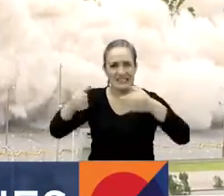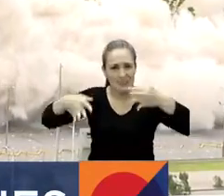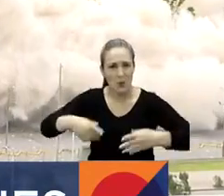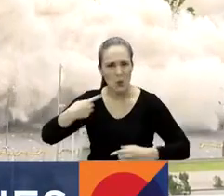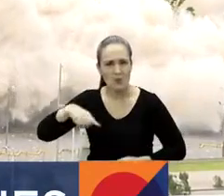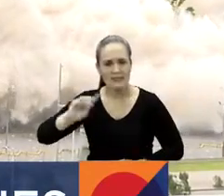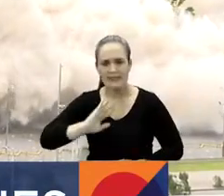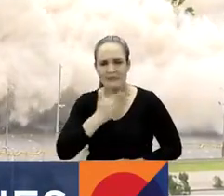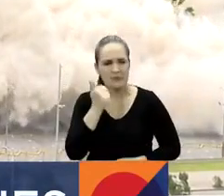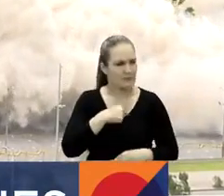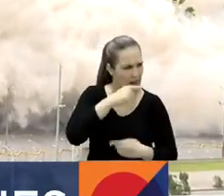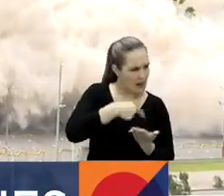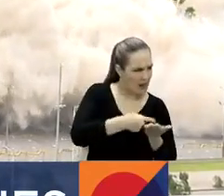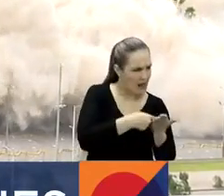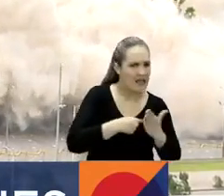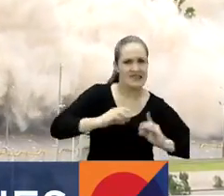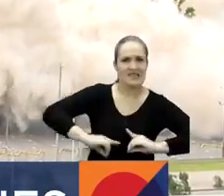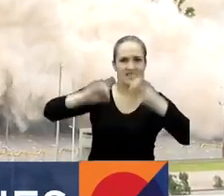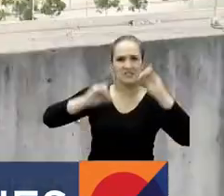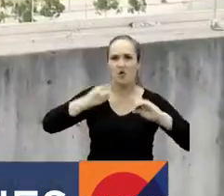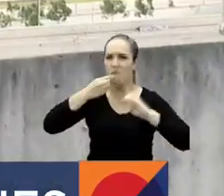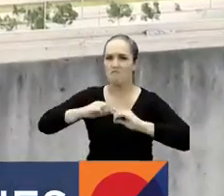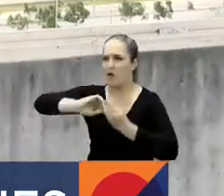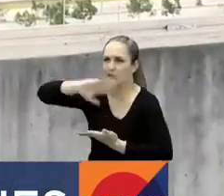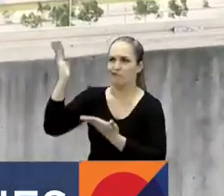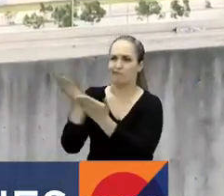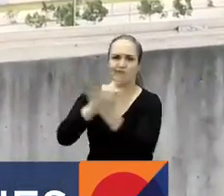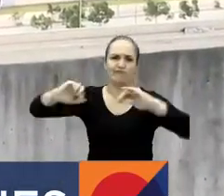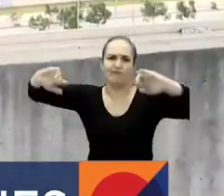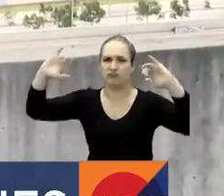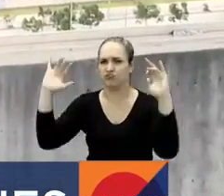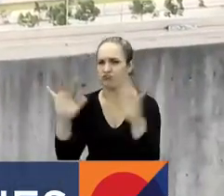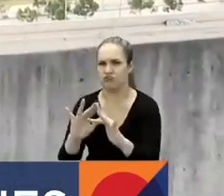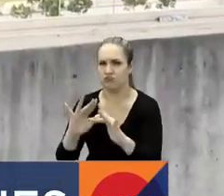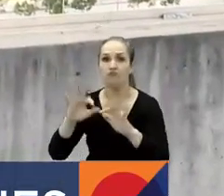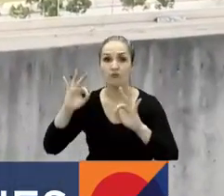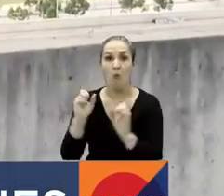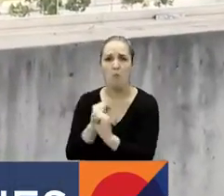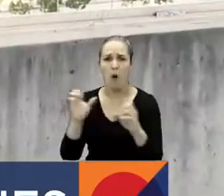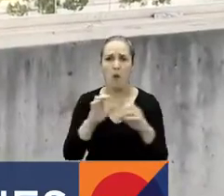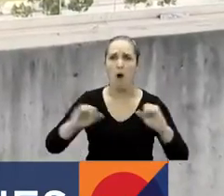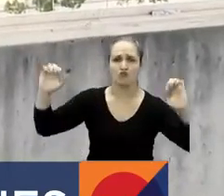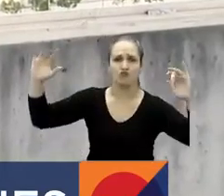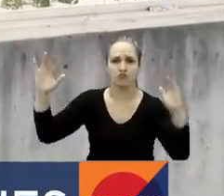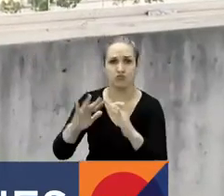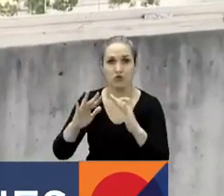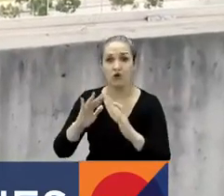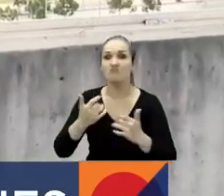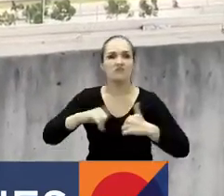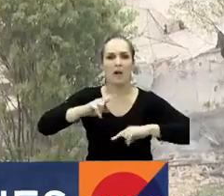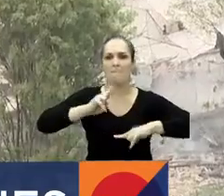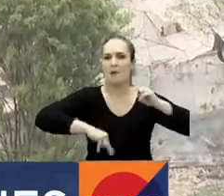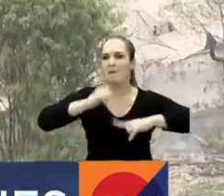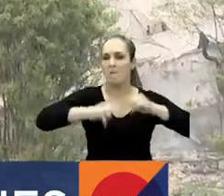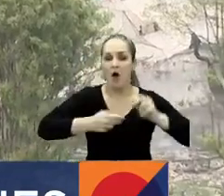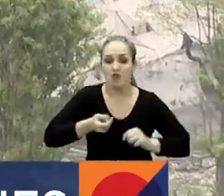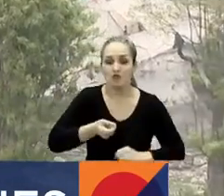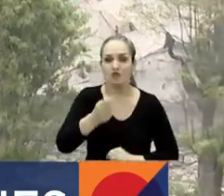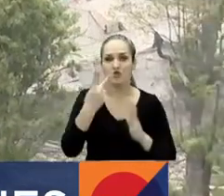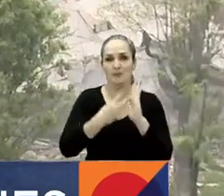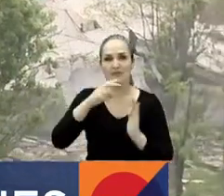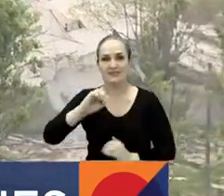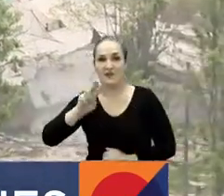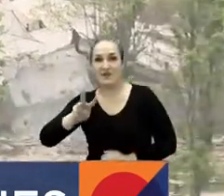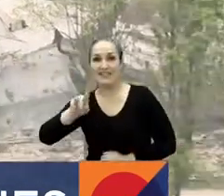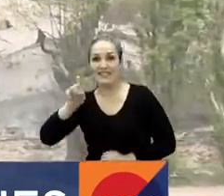cerca de 5.000 funcionarios que trabajaban en el lugar. El nuevo edificio será entregado en 2026 y tendrá una